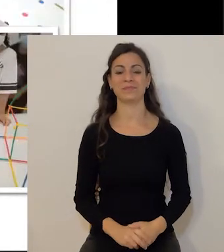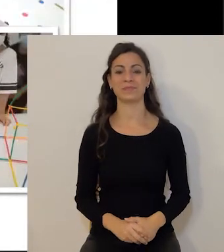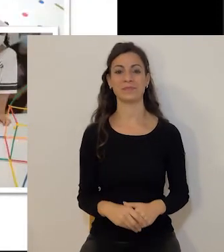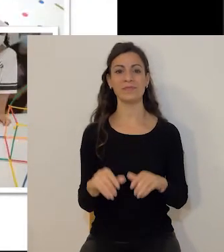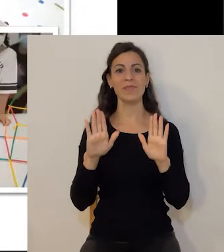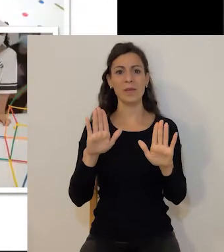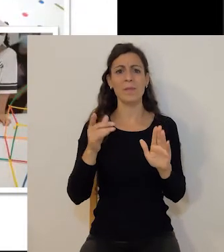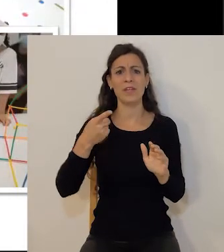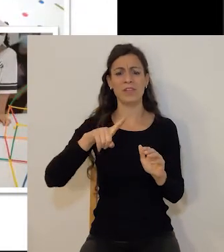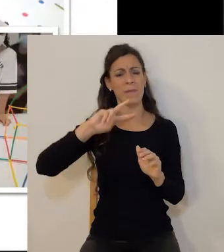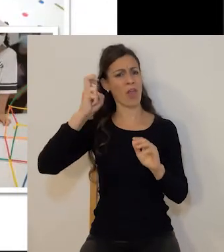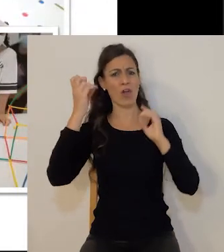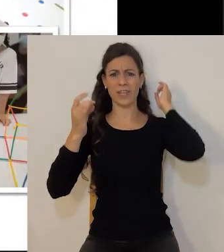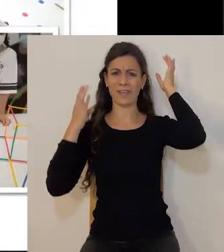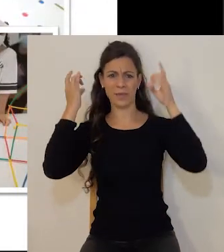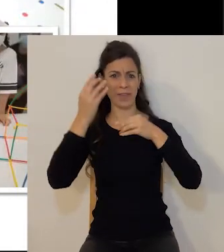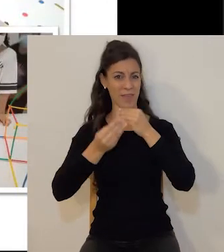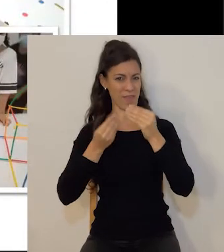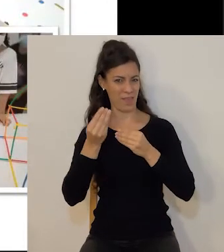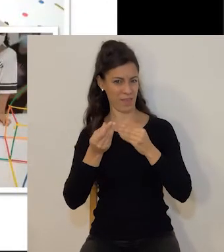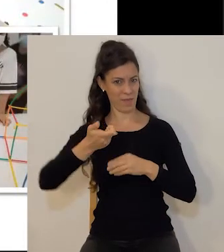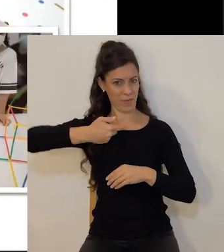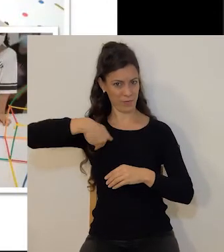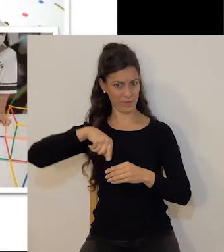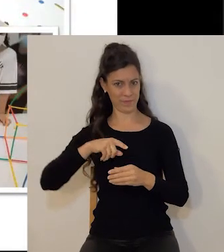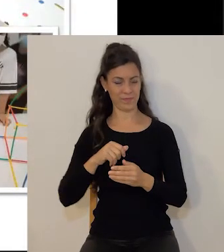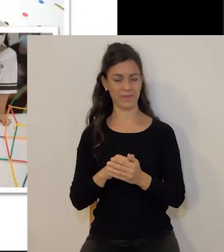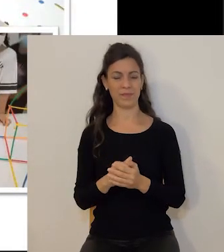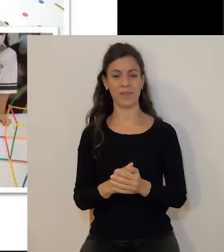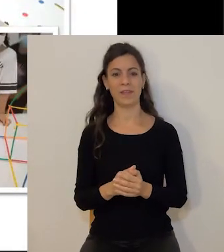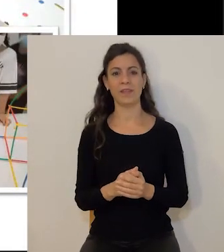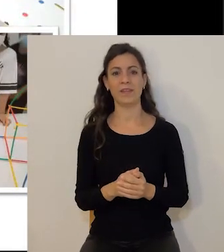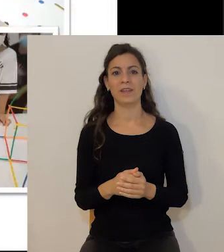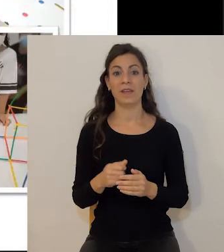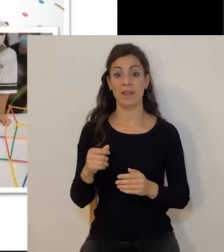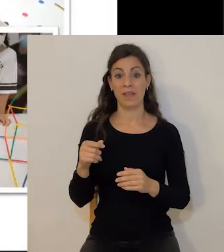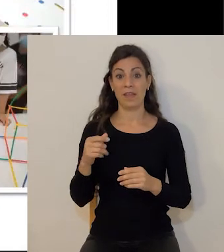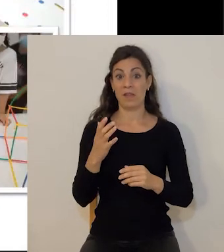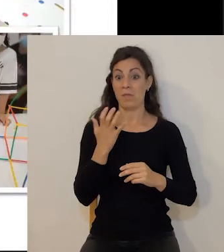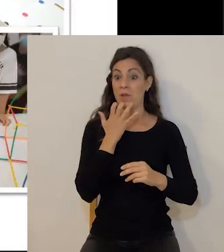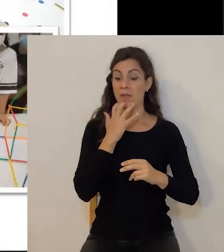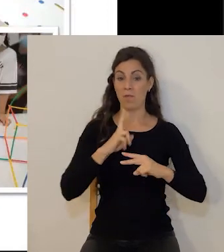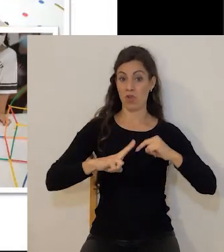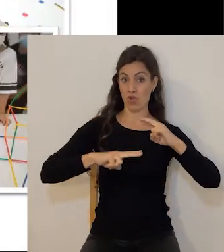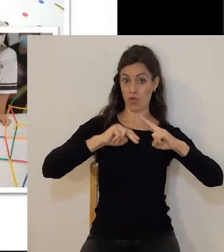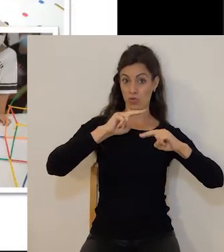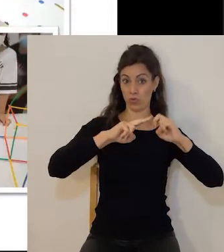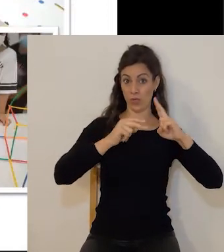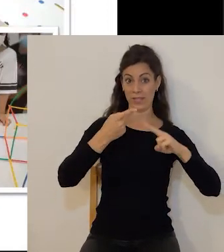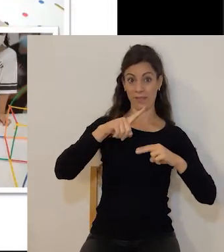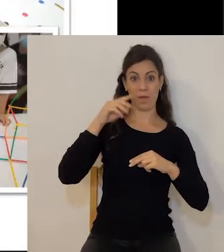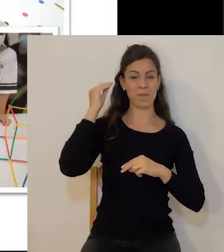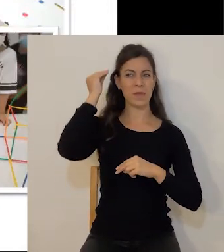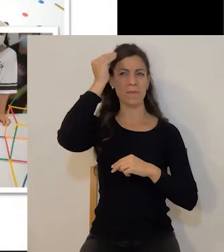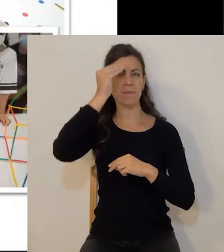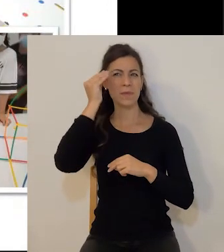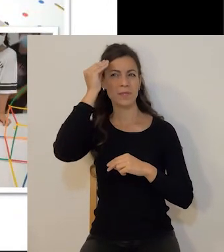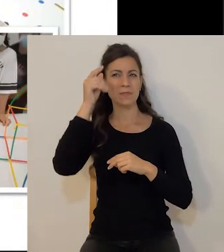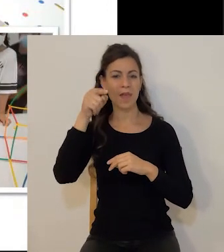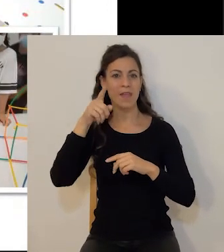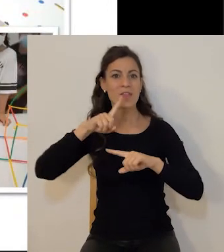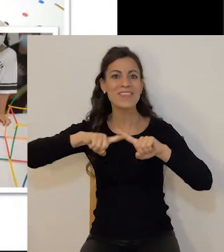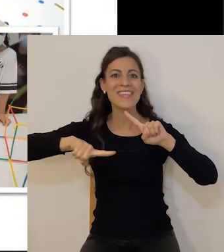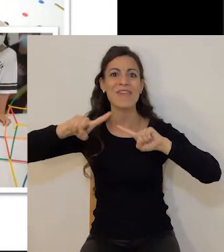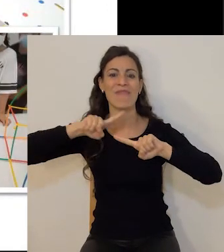Pero también hacemos otras actividades en el que les hacemos construir y pensar una dificultad. Eso